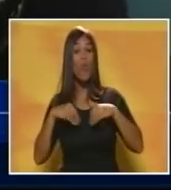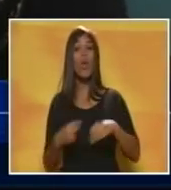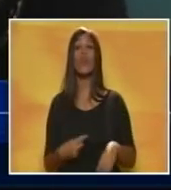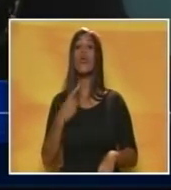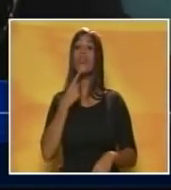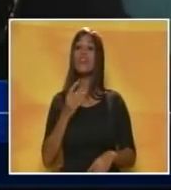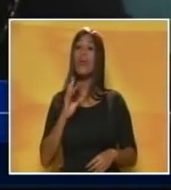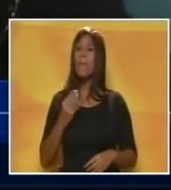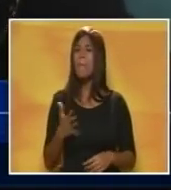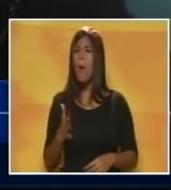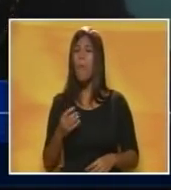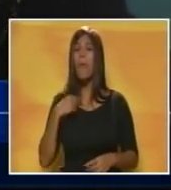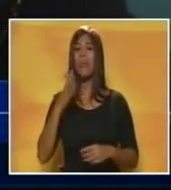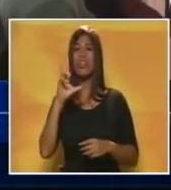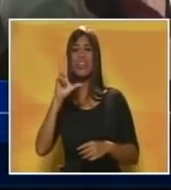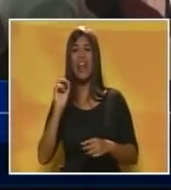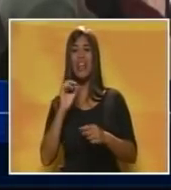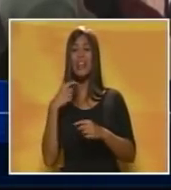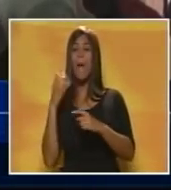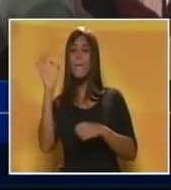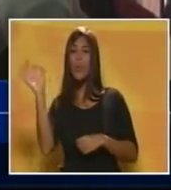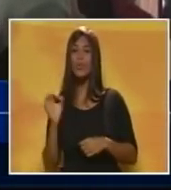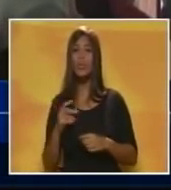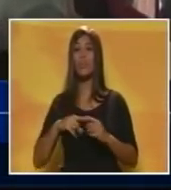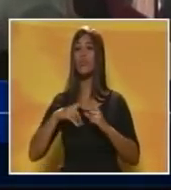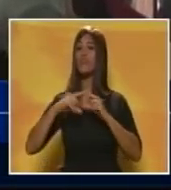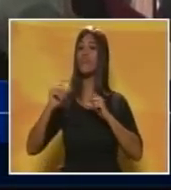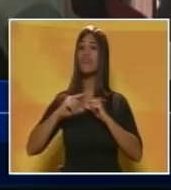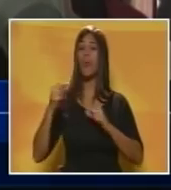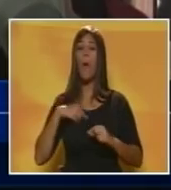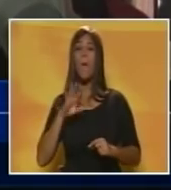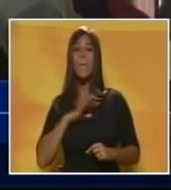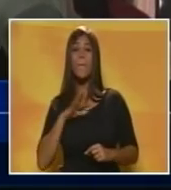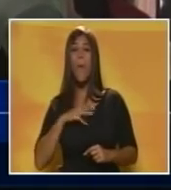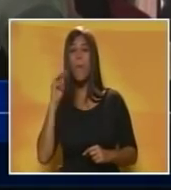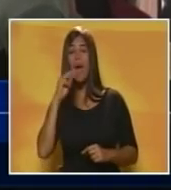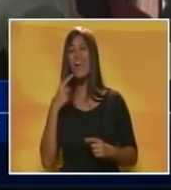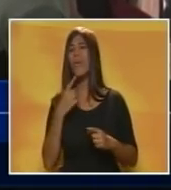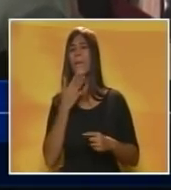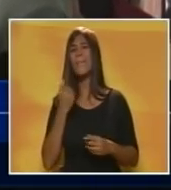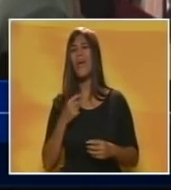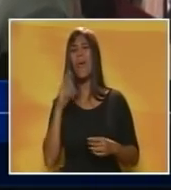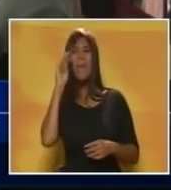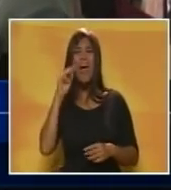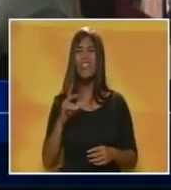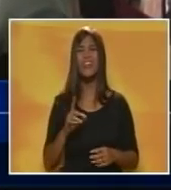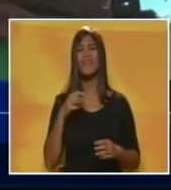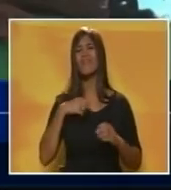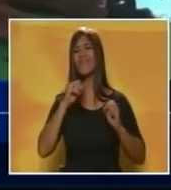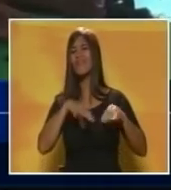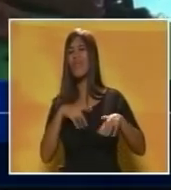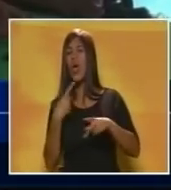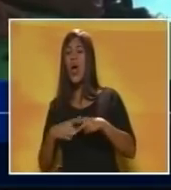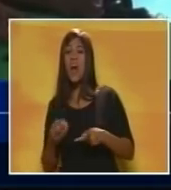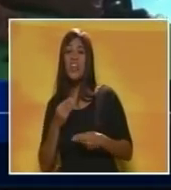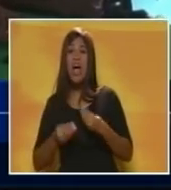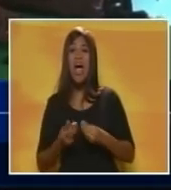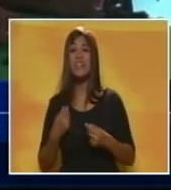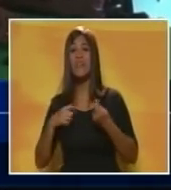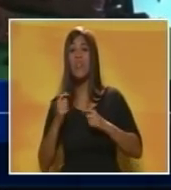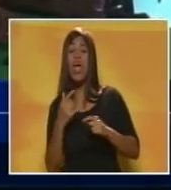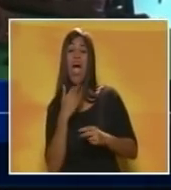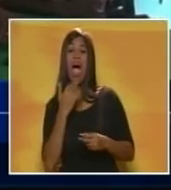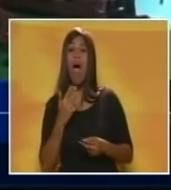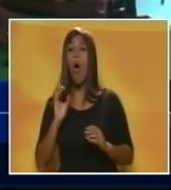una deserción de al menos un 30% del personal docente que ha decidido dedicarse a otros oficios o incluso a emigrar del país ante los bajos sueldos